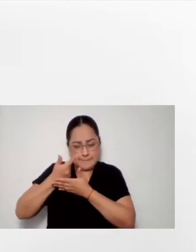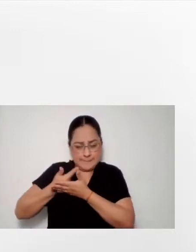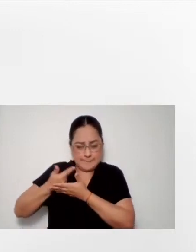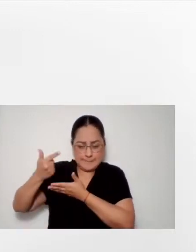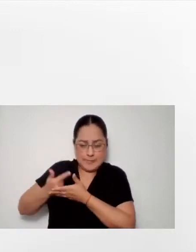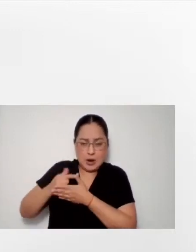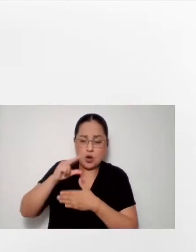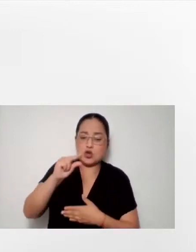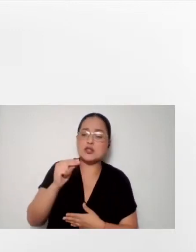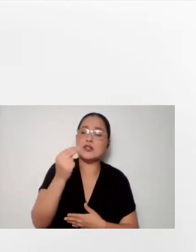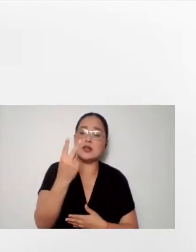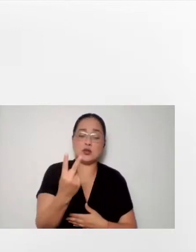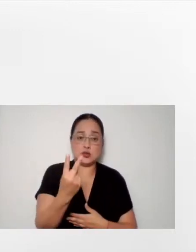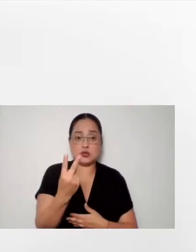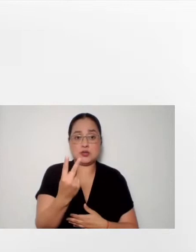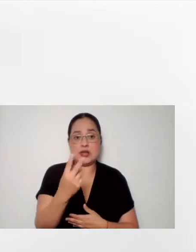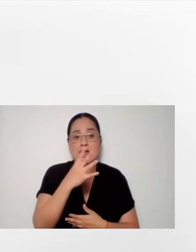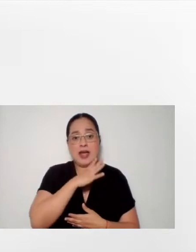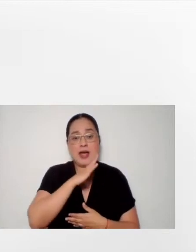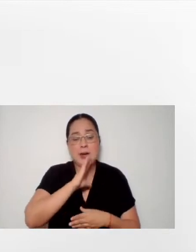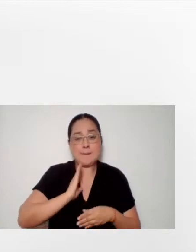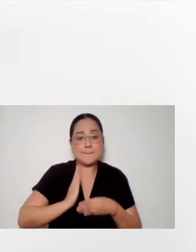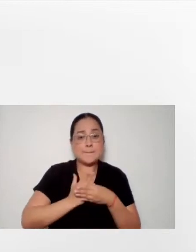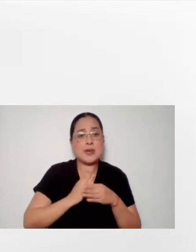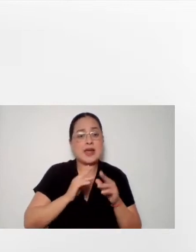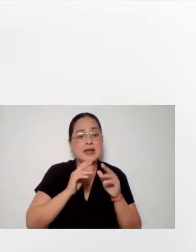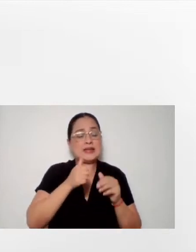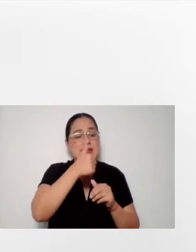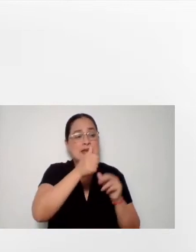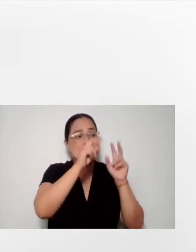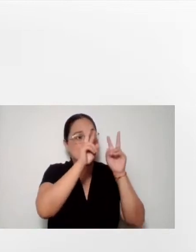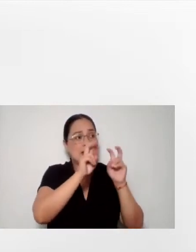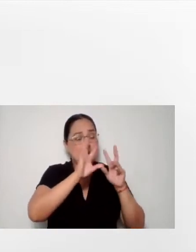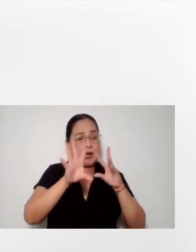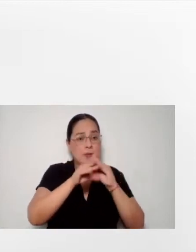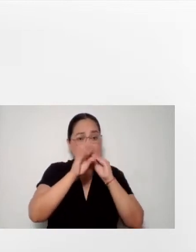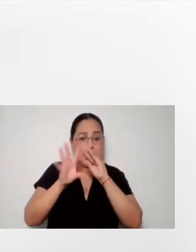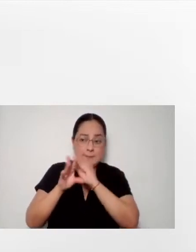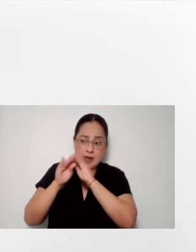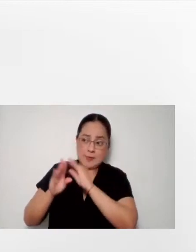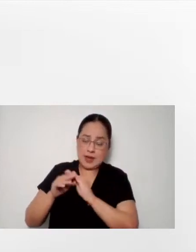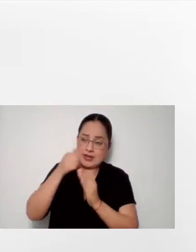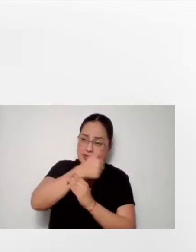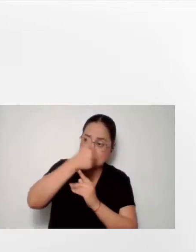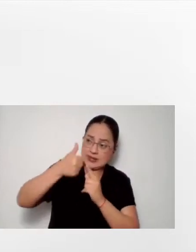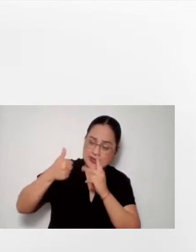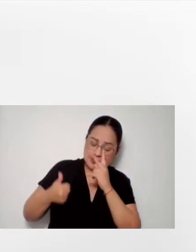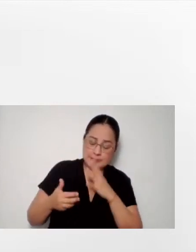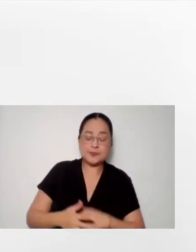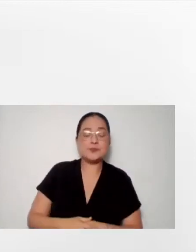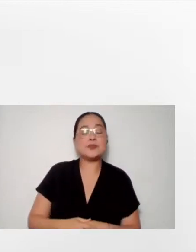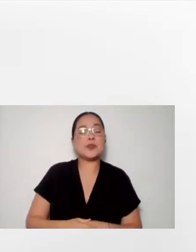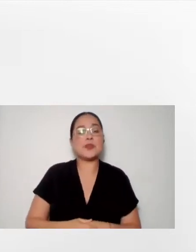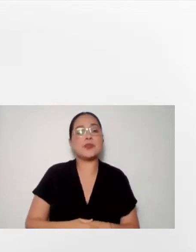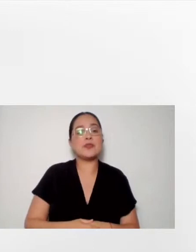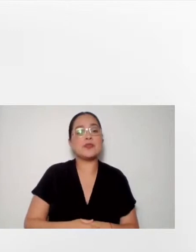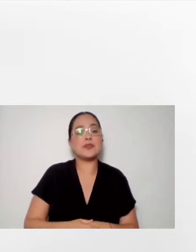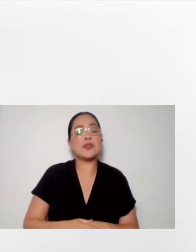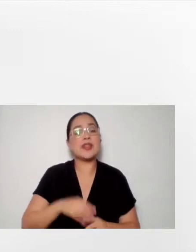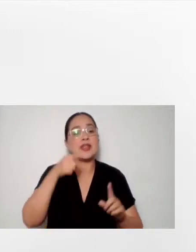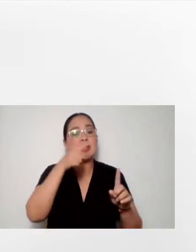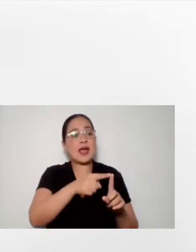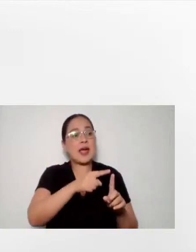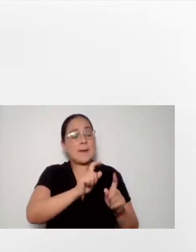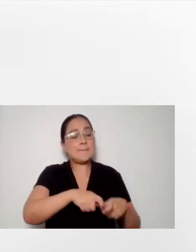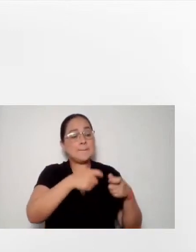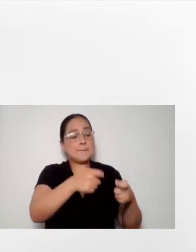cuales están en 6 principales capítulos y tienen sus subcapítulos, que son los alimentos en favor